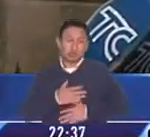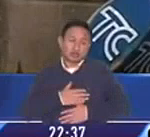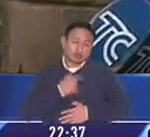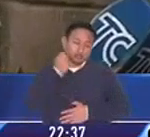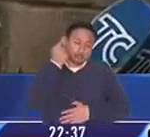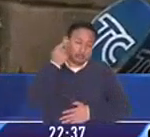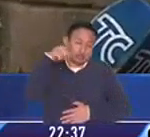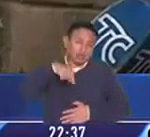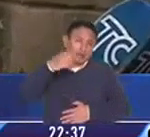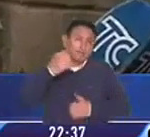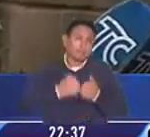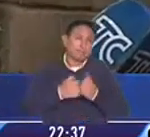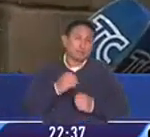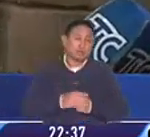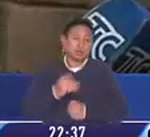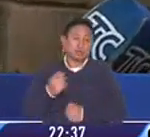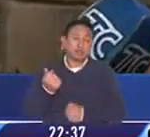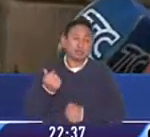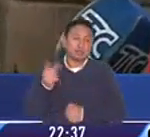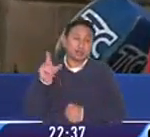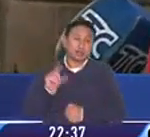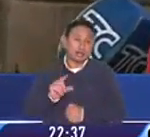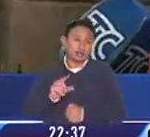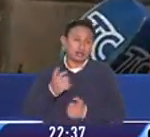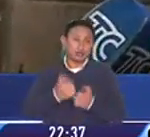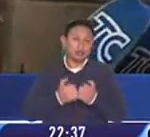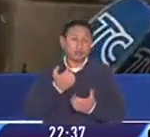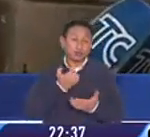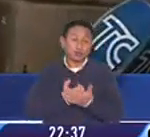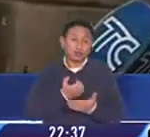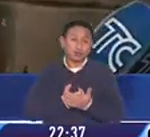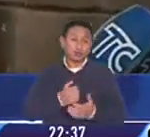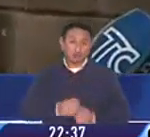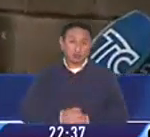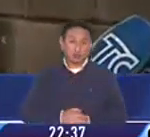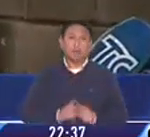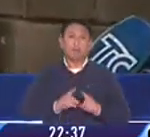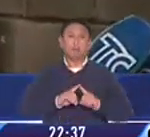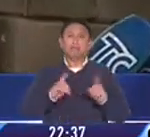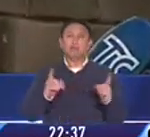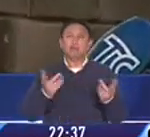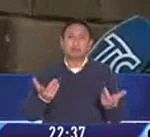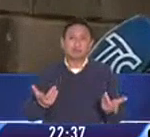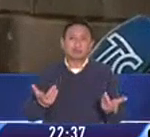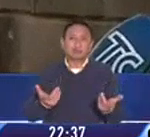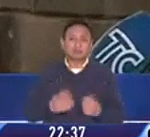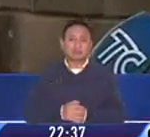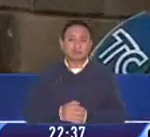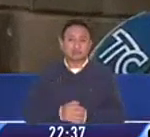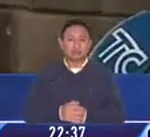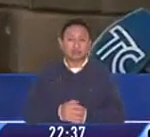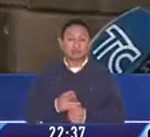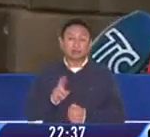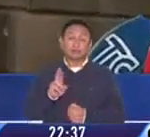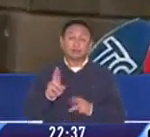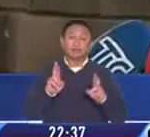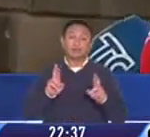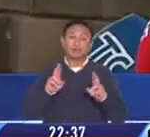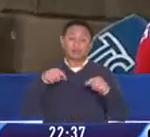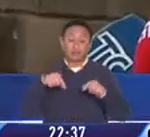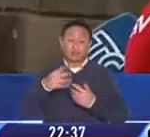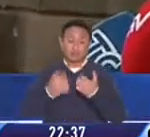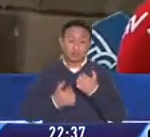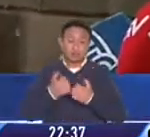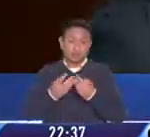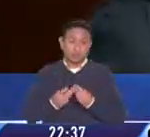hay problemas en la caja fiscal, problemas económicos, pero tenemos la esperanza de que eso se vaya